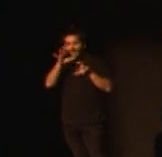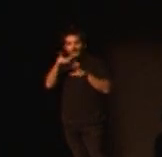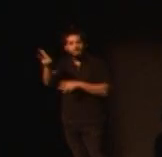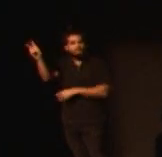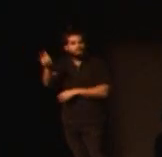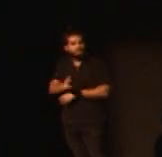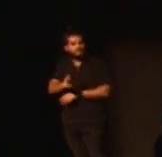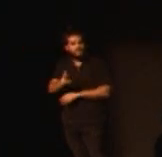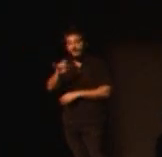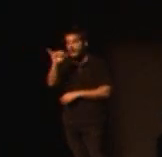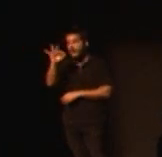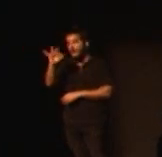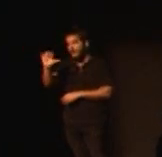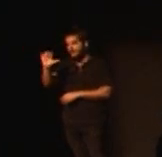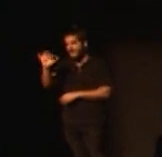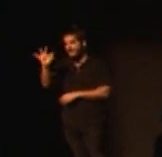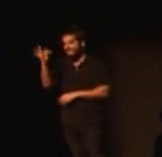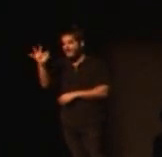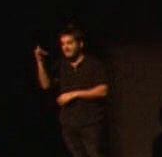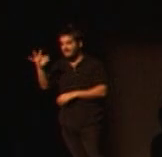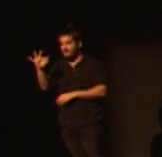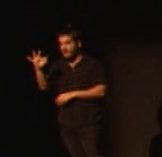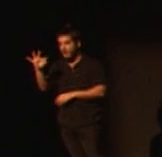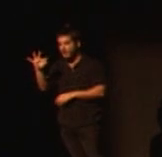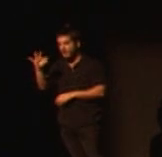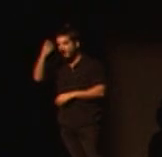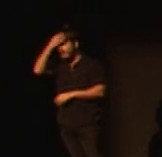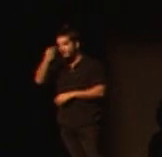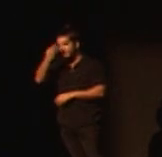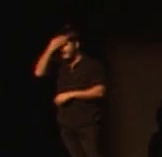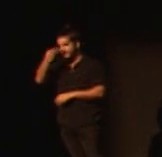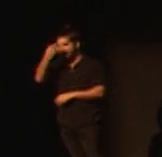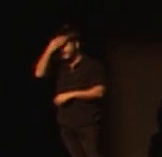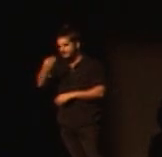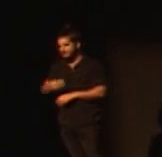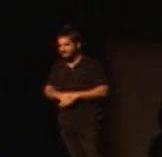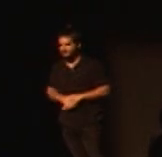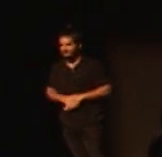José Francisco Ballesta, alcalde de Murcia.